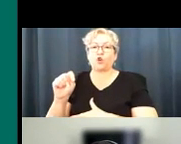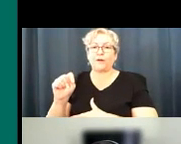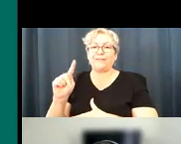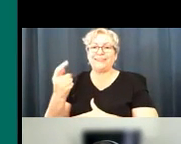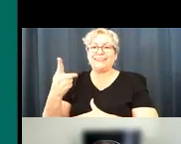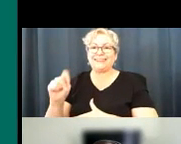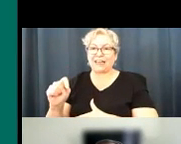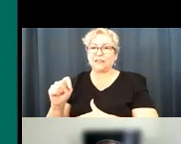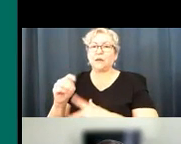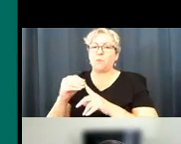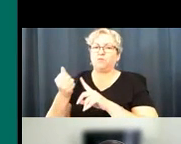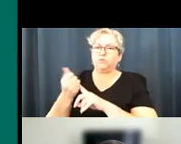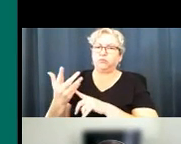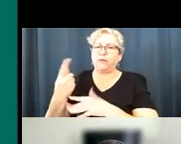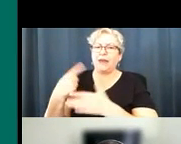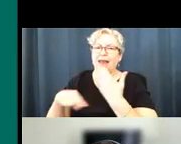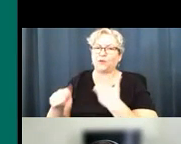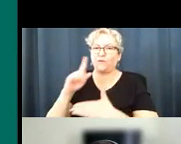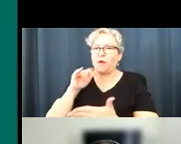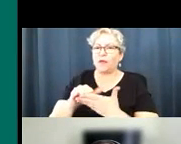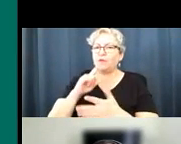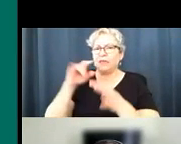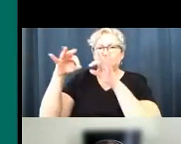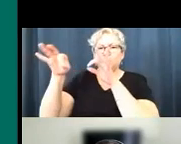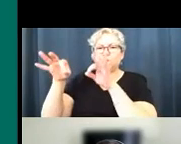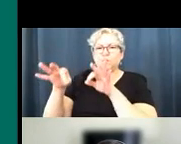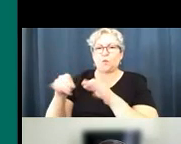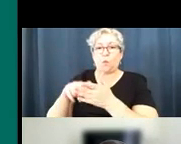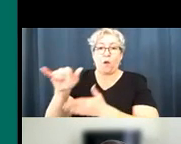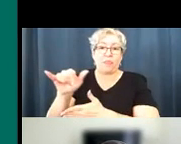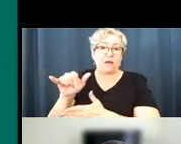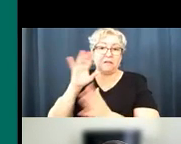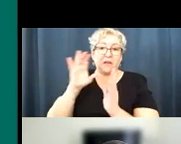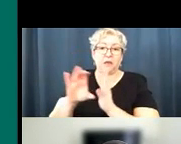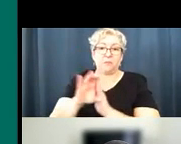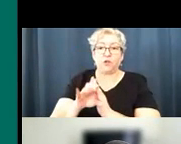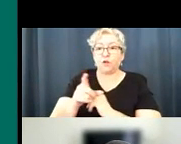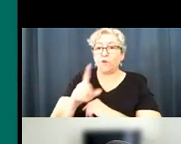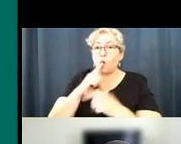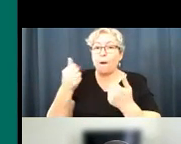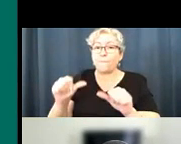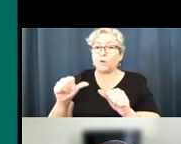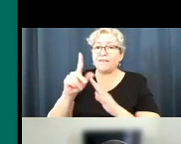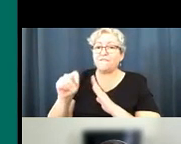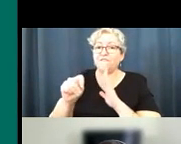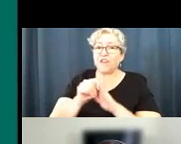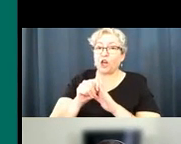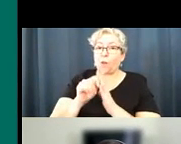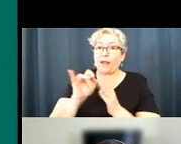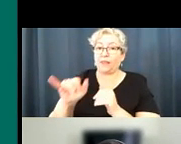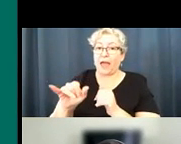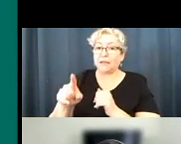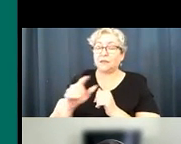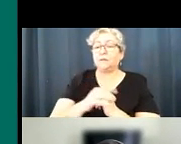tienen que tener texto alternativo. Pero básicamente tiene que tener una descripción de lo que es esa imagen. Si usted está posteando los